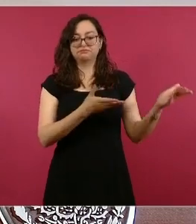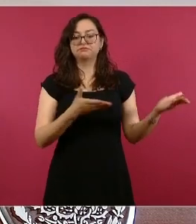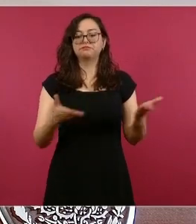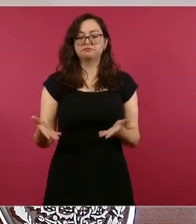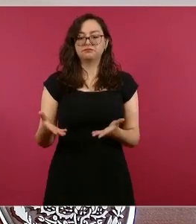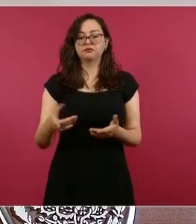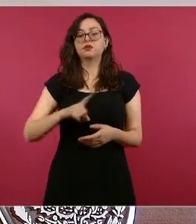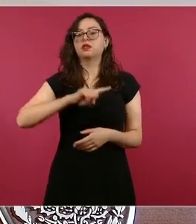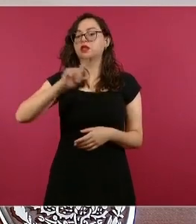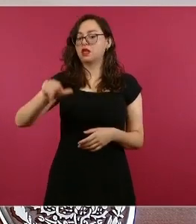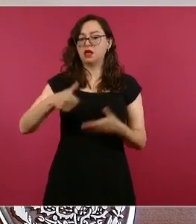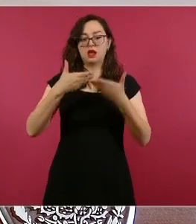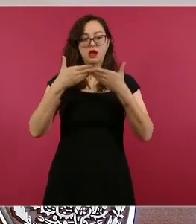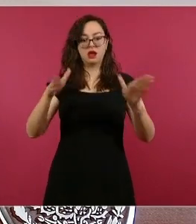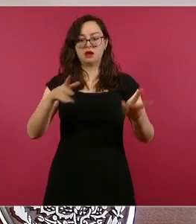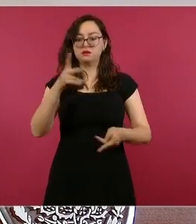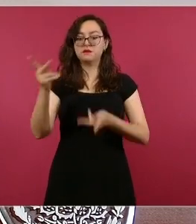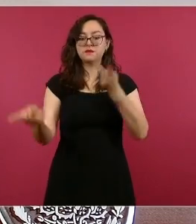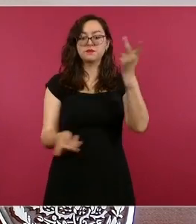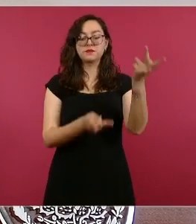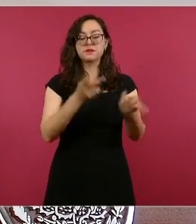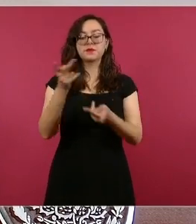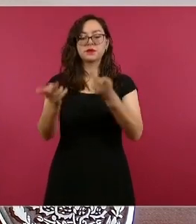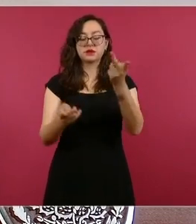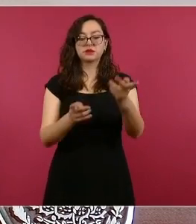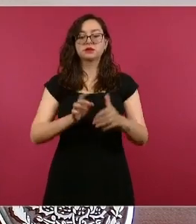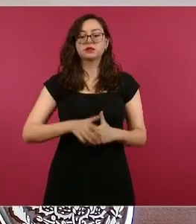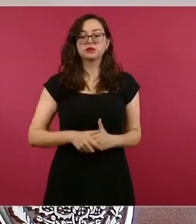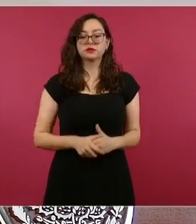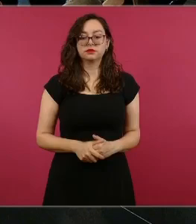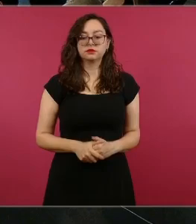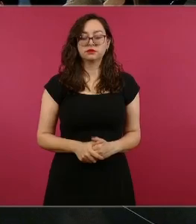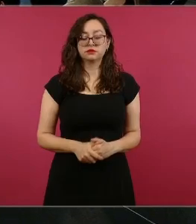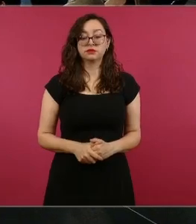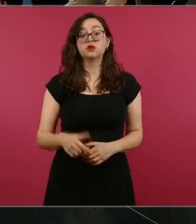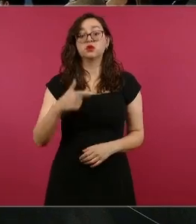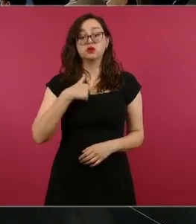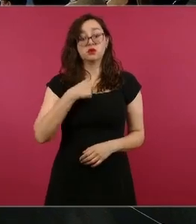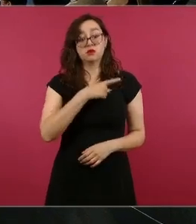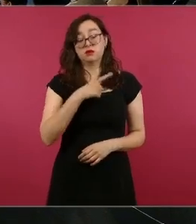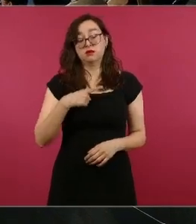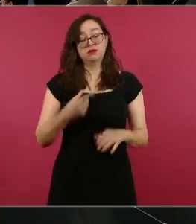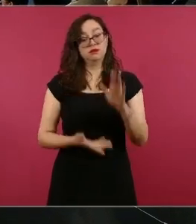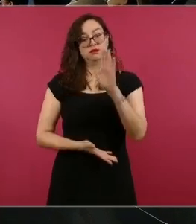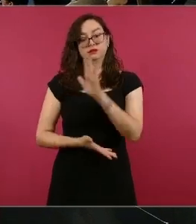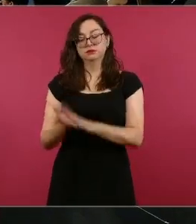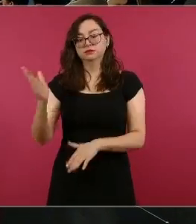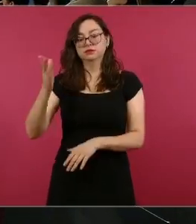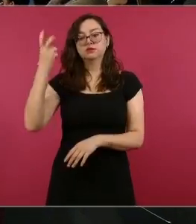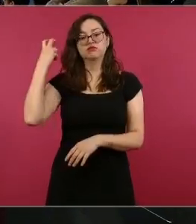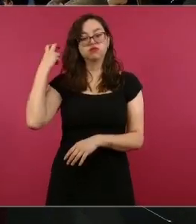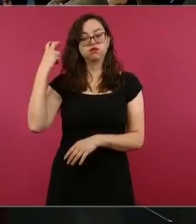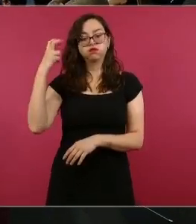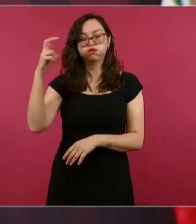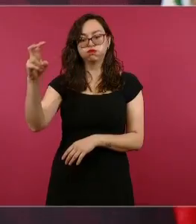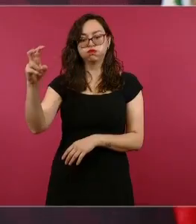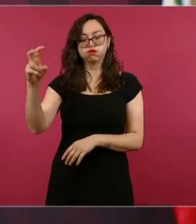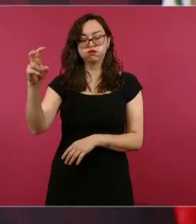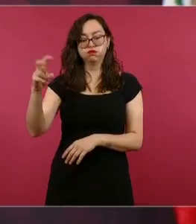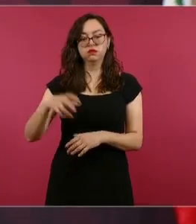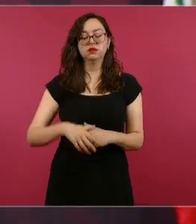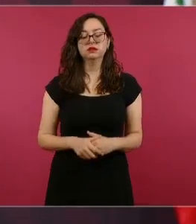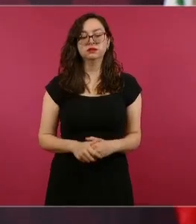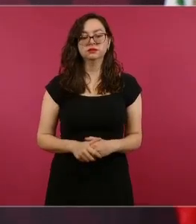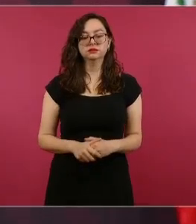y luego a preguntas y respuestas, porque yo tengo que salir a gira el fin de